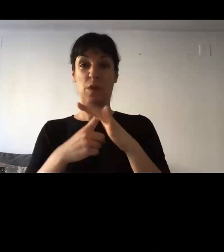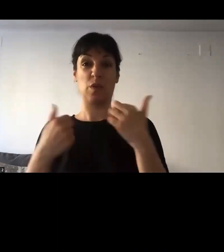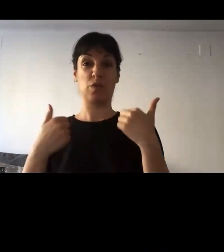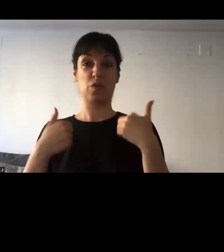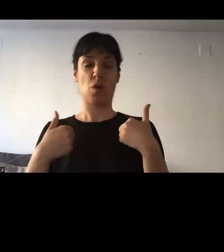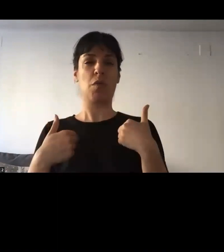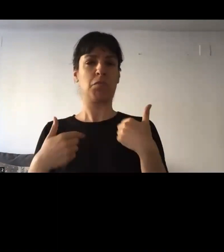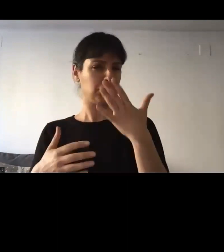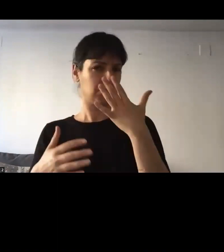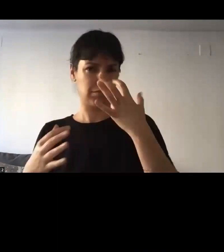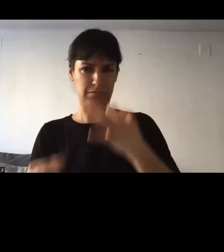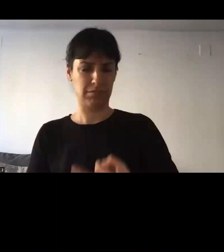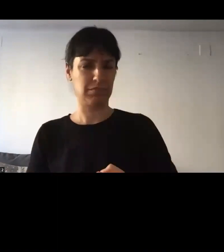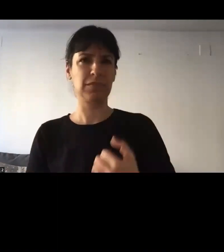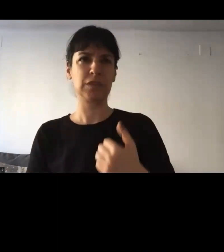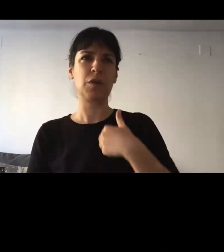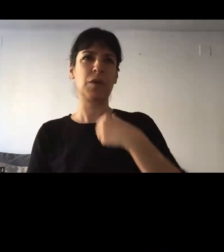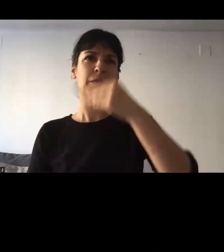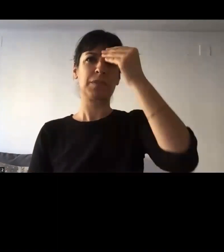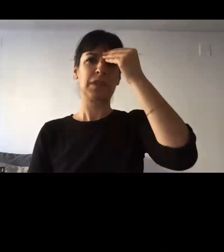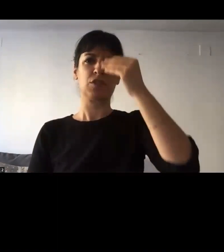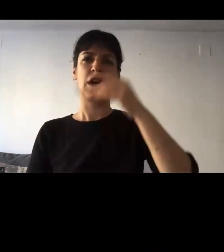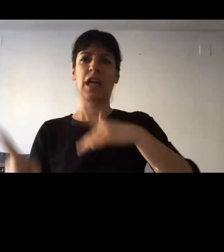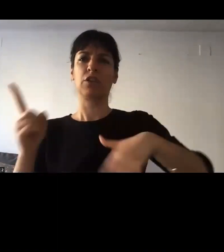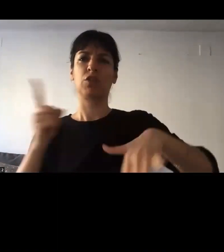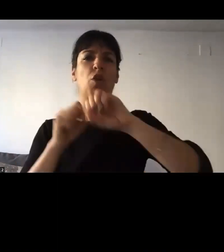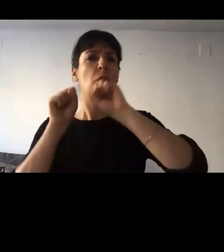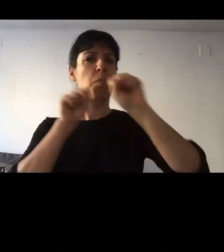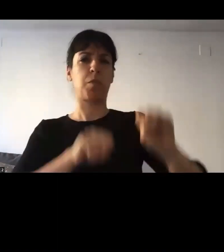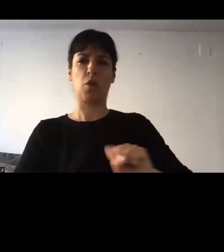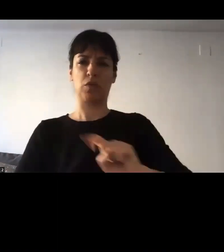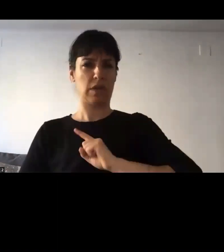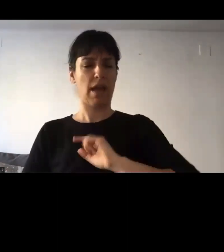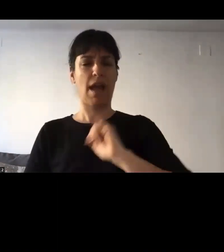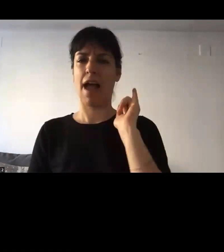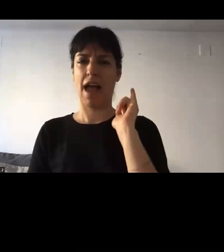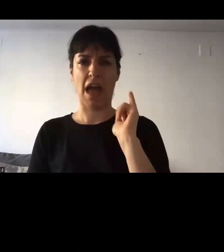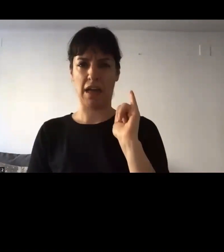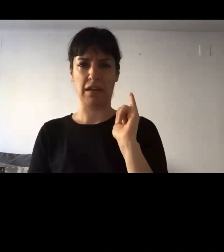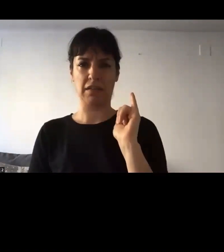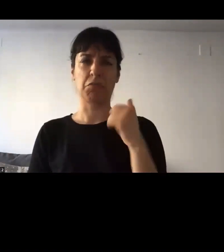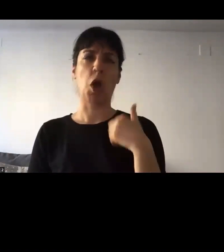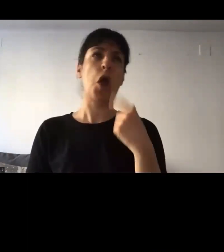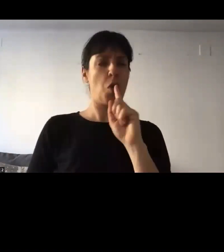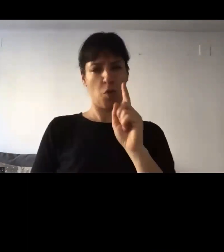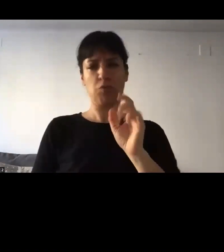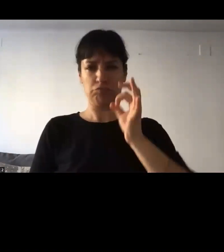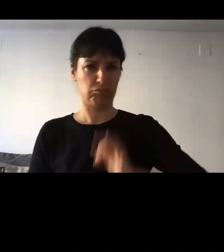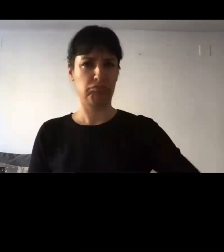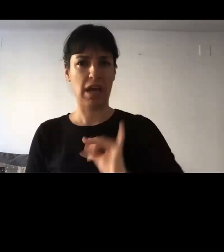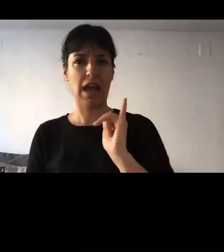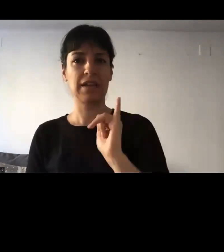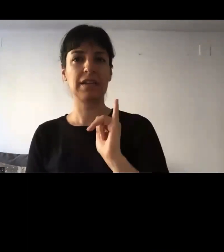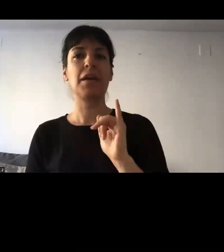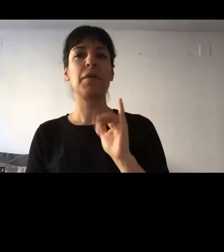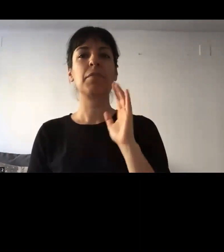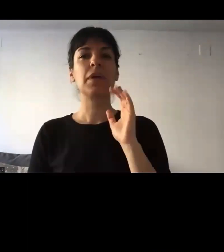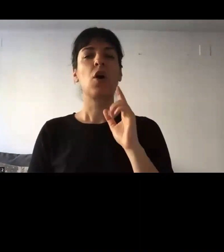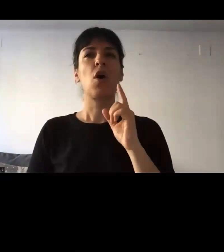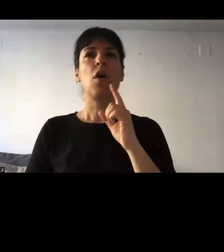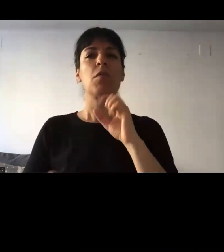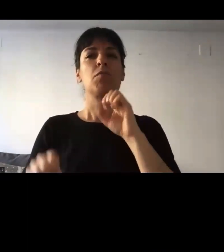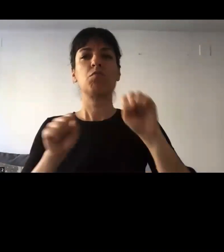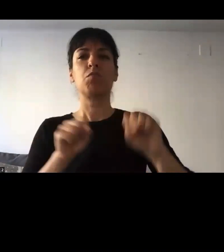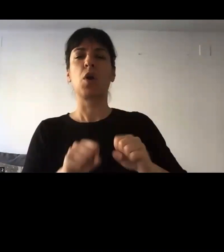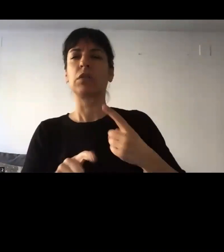negar, yo creo que he sido una persona protegida en mi entorno, pero tampoco creo que lo hayan hecho de forma excesiva en